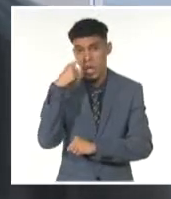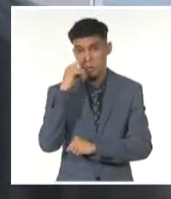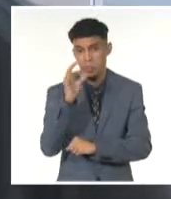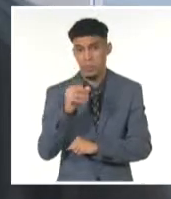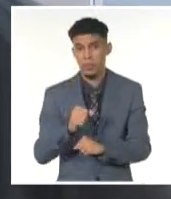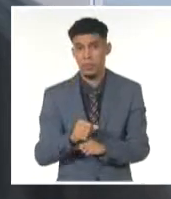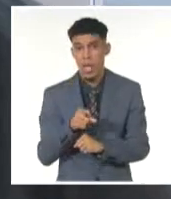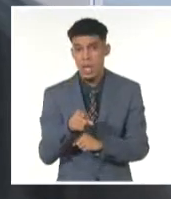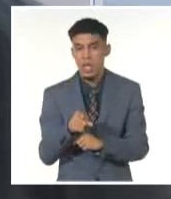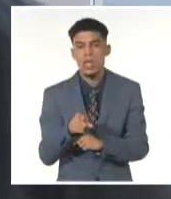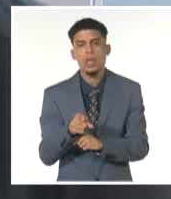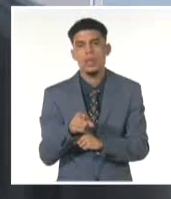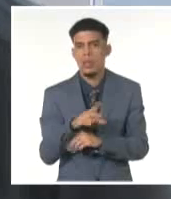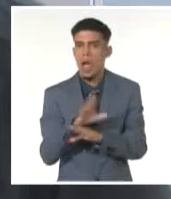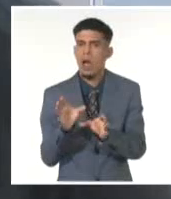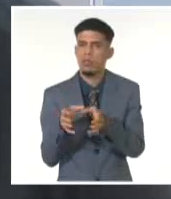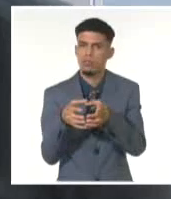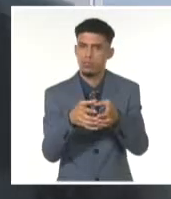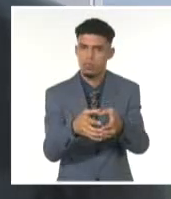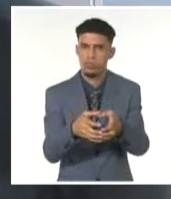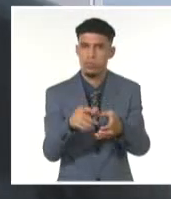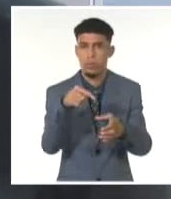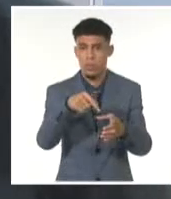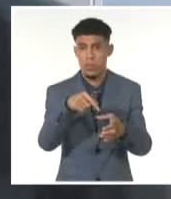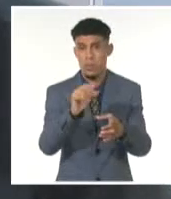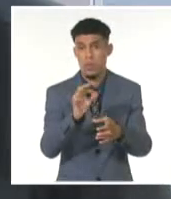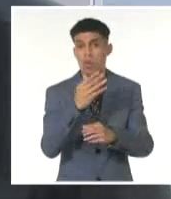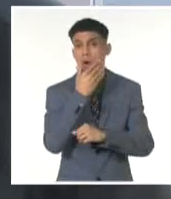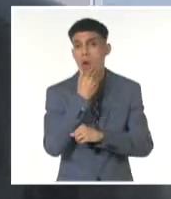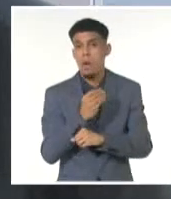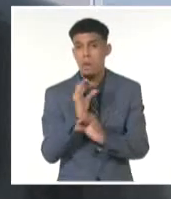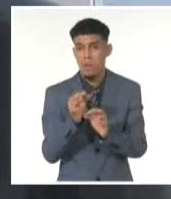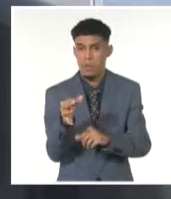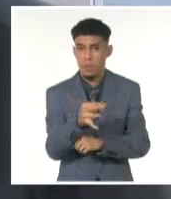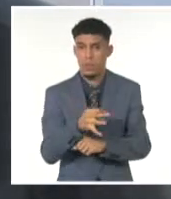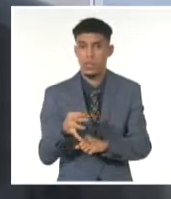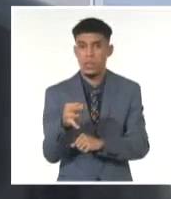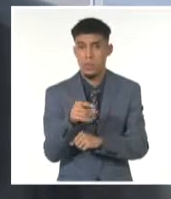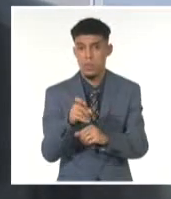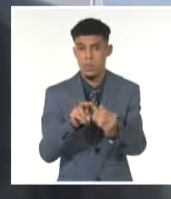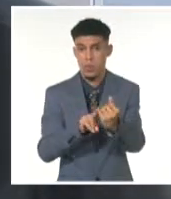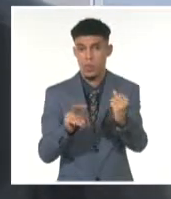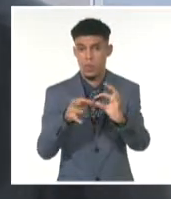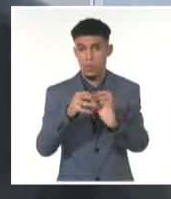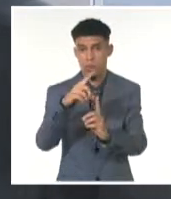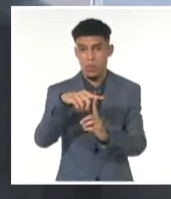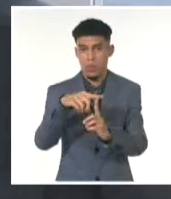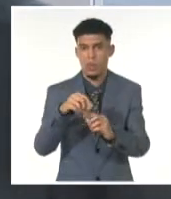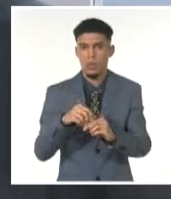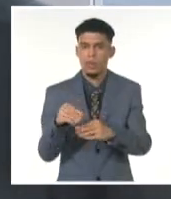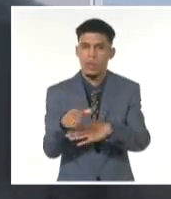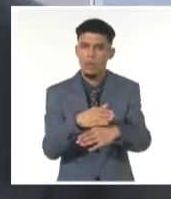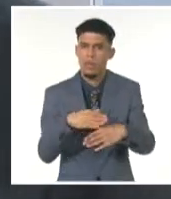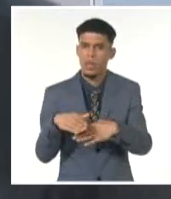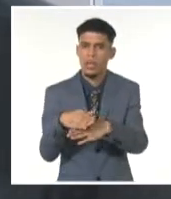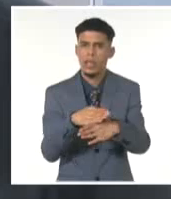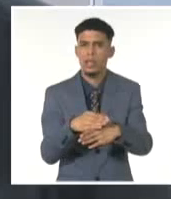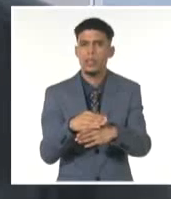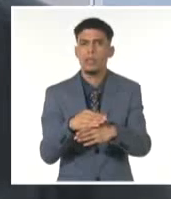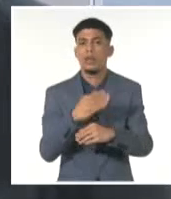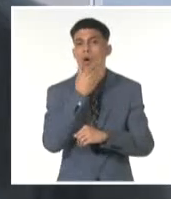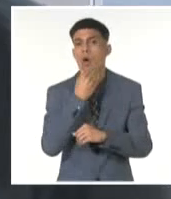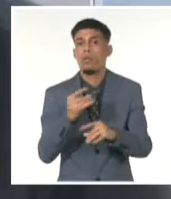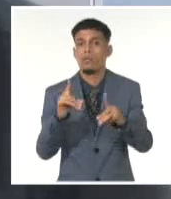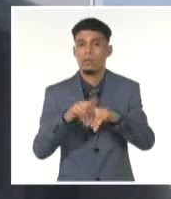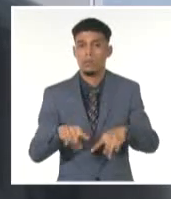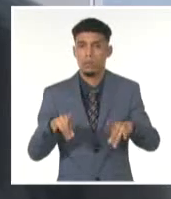donde hemos podido llegar, y están los jóvenes del mismo municipio de la provincia de Guantánamo, de Caimanera, los jóvenes universitarios de